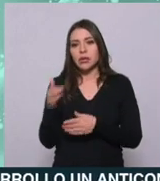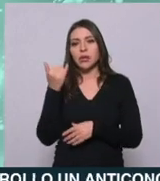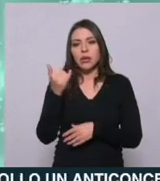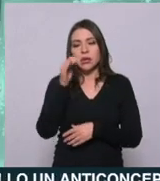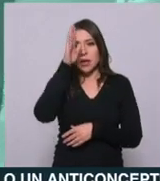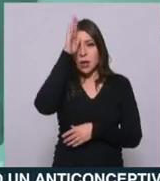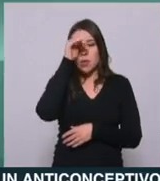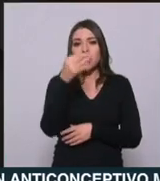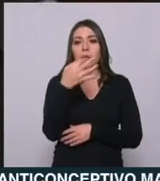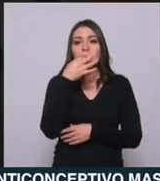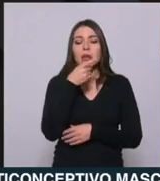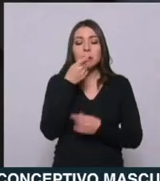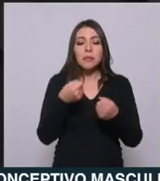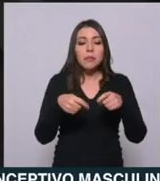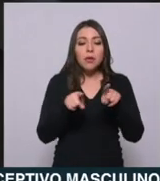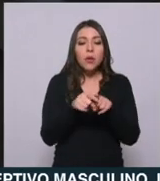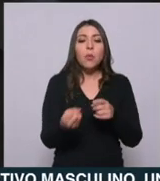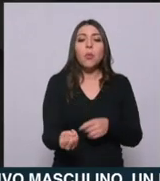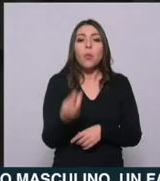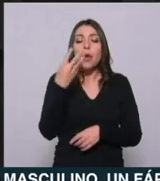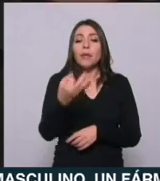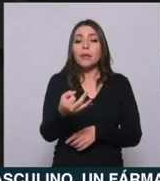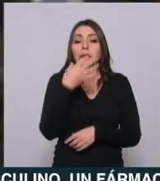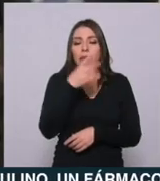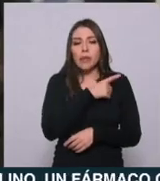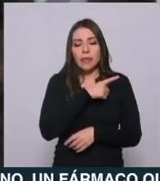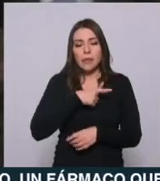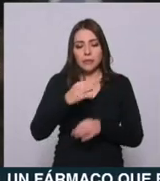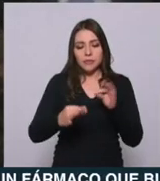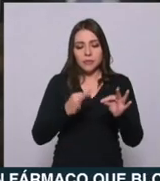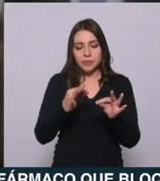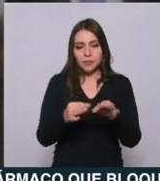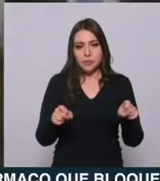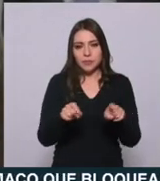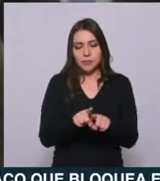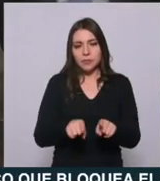recomendadas. Con imágenes de Joel Arias, Gloria López, 21 Noticias.